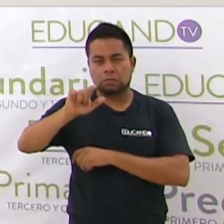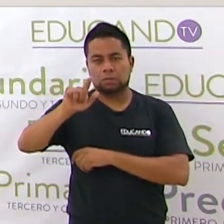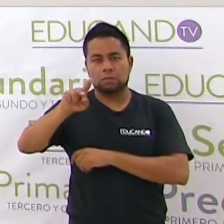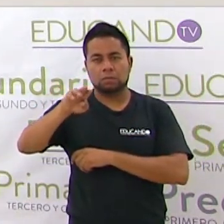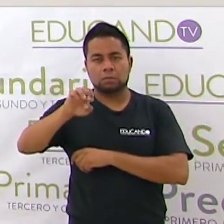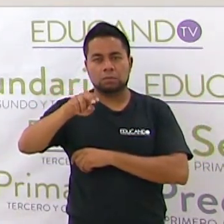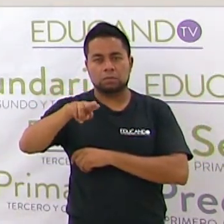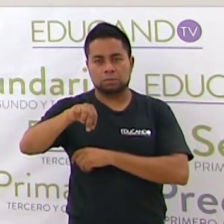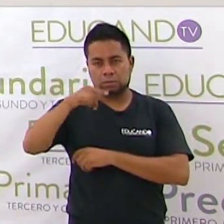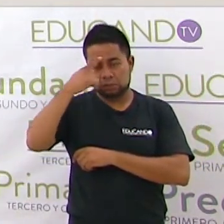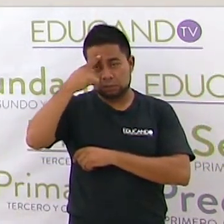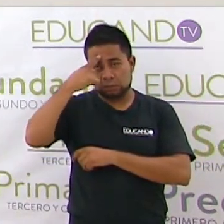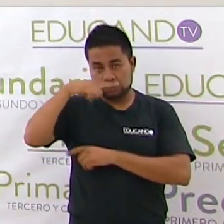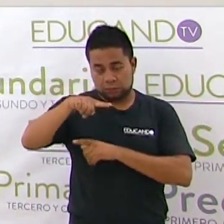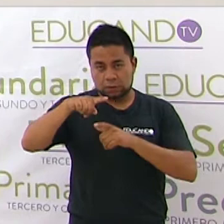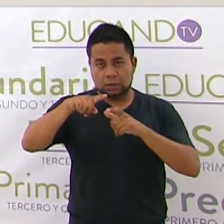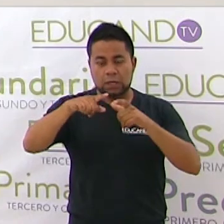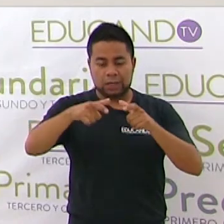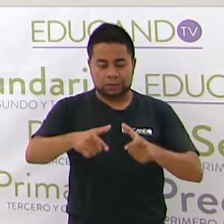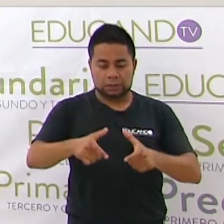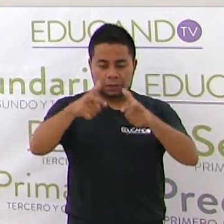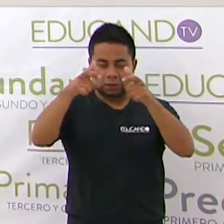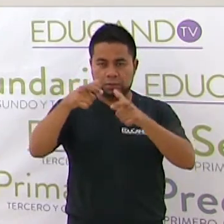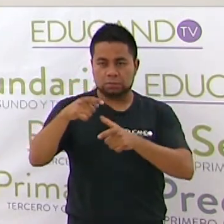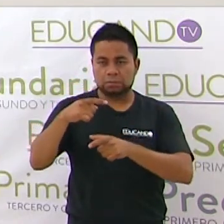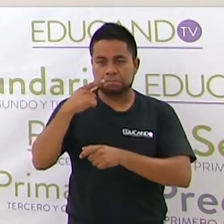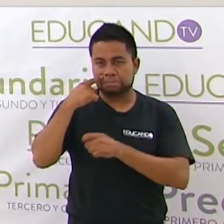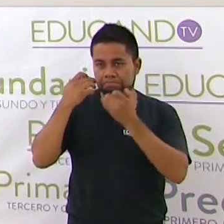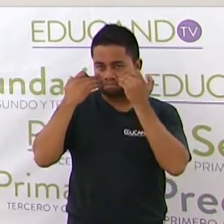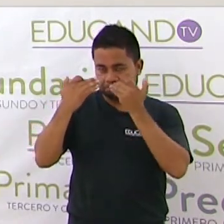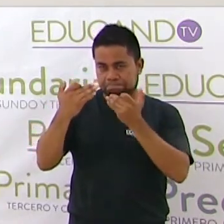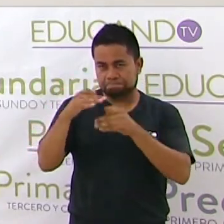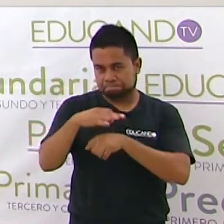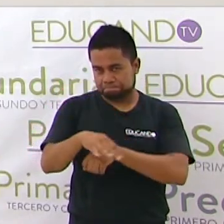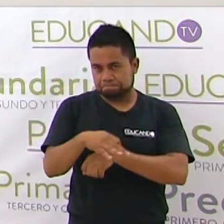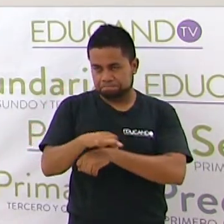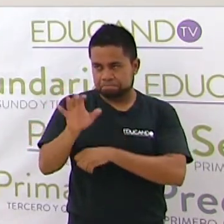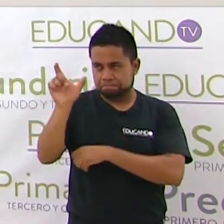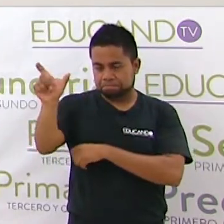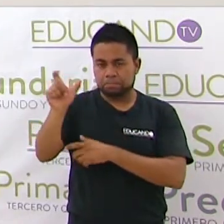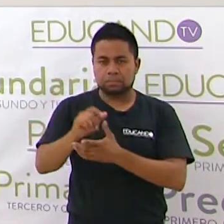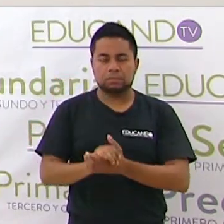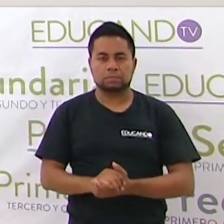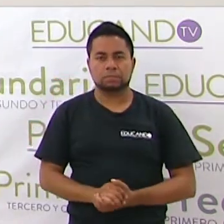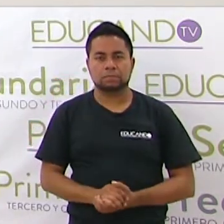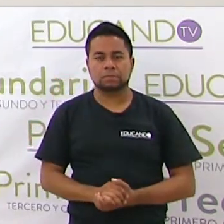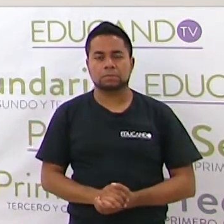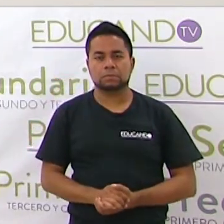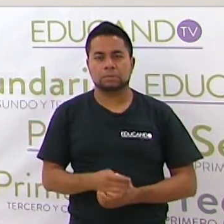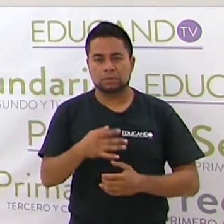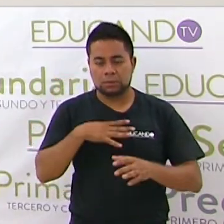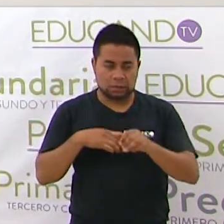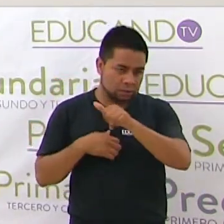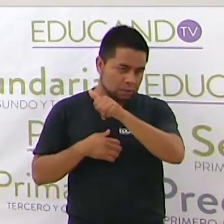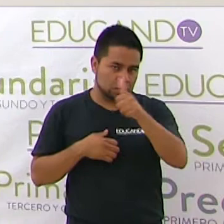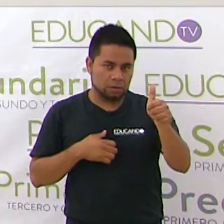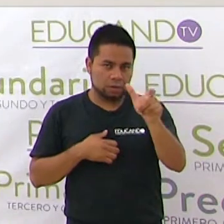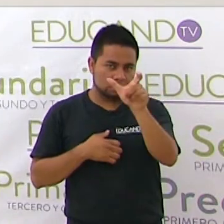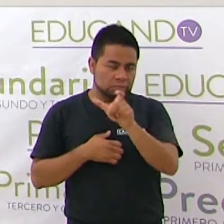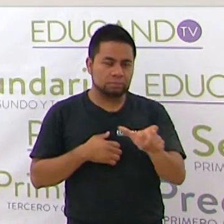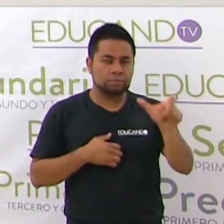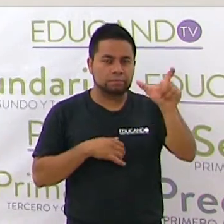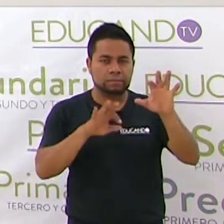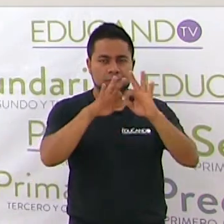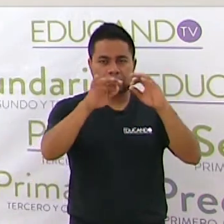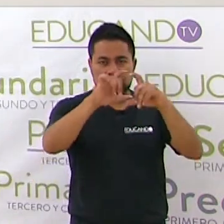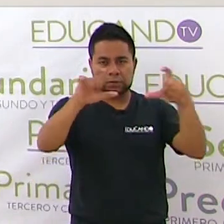del cilindro. Aquí para que la vayan viendo. Y tenemos la otra fórmula que es o